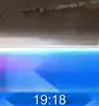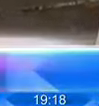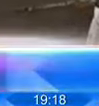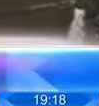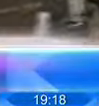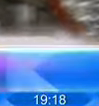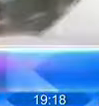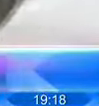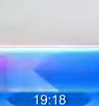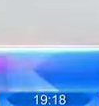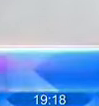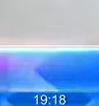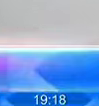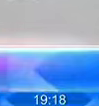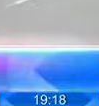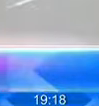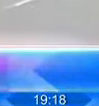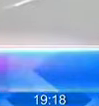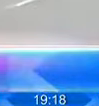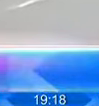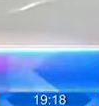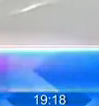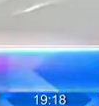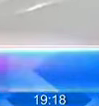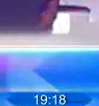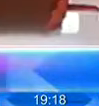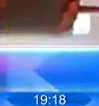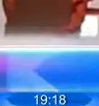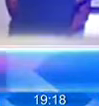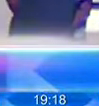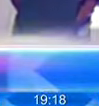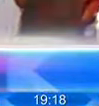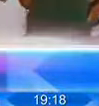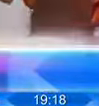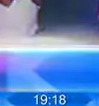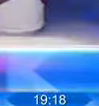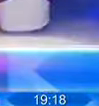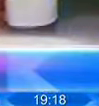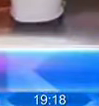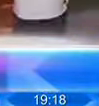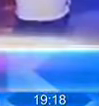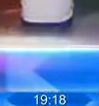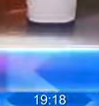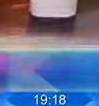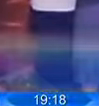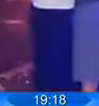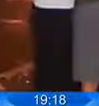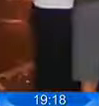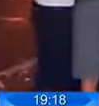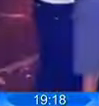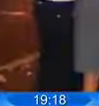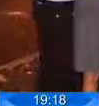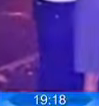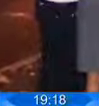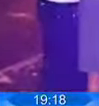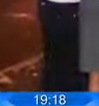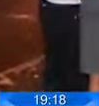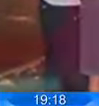que no se procedió a la retención de los vehículos. Informó Jorge